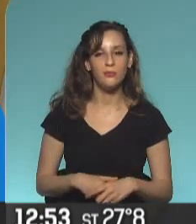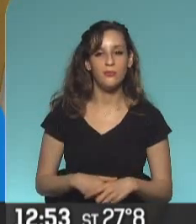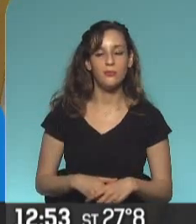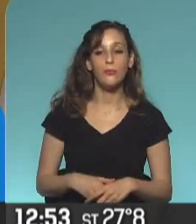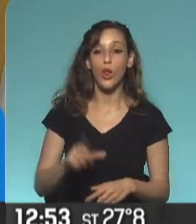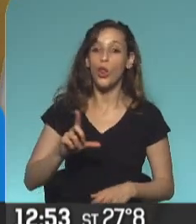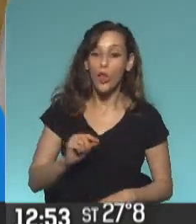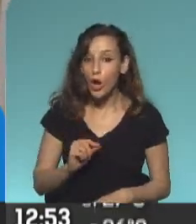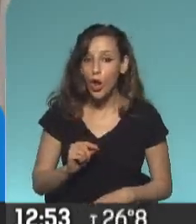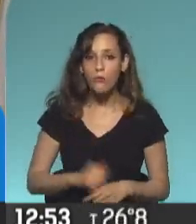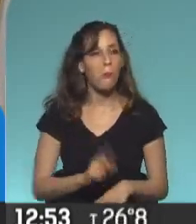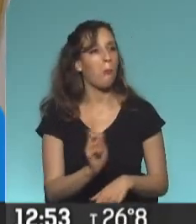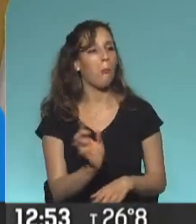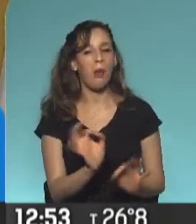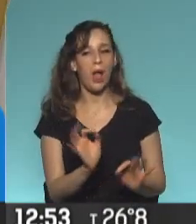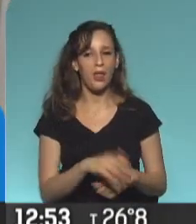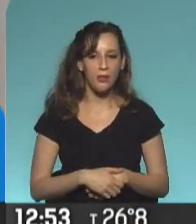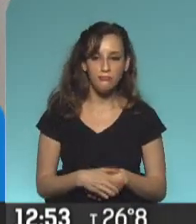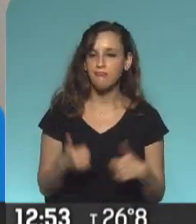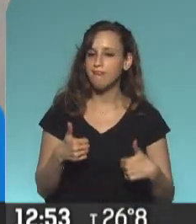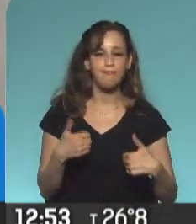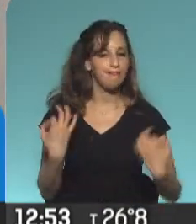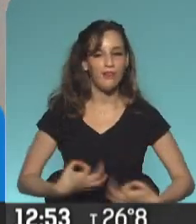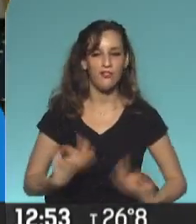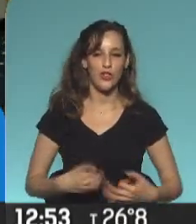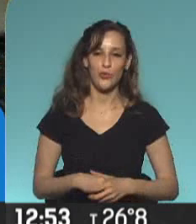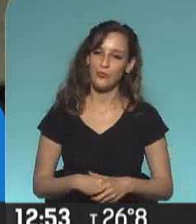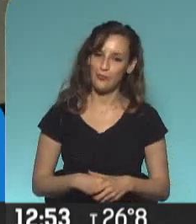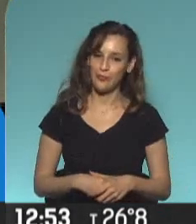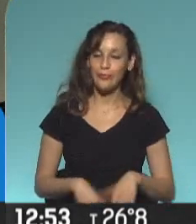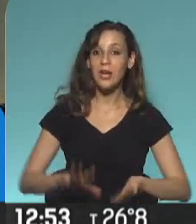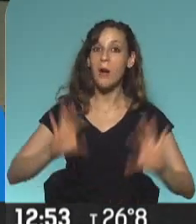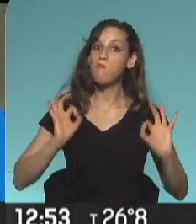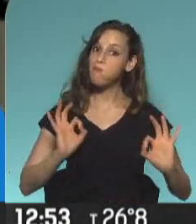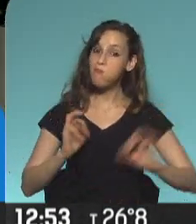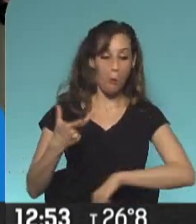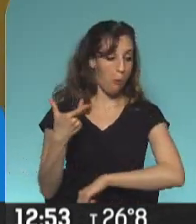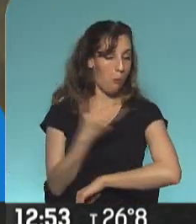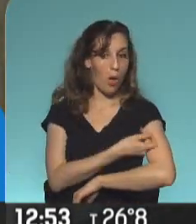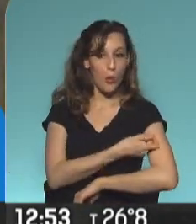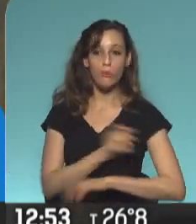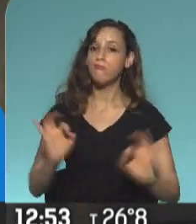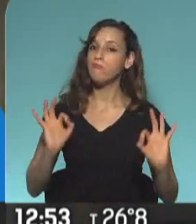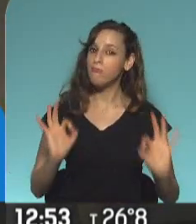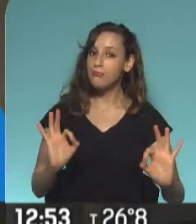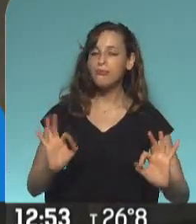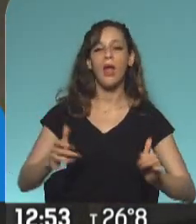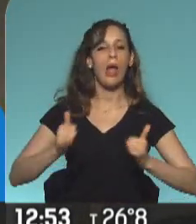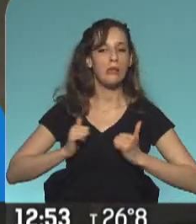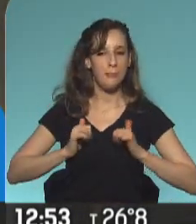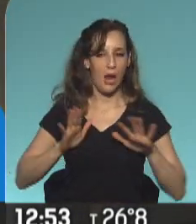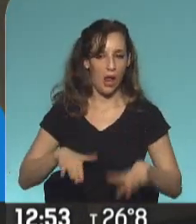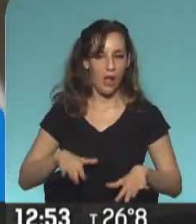¿Está? ¿Dolió? Nada, absolutamente. Ya me vacuné, tengo que esperar media